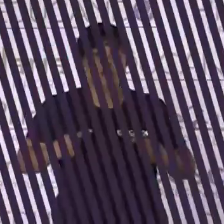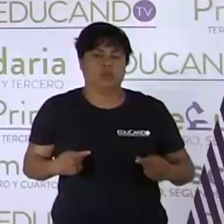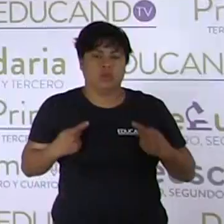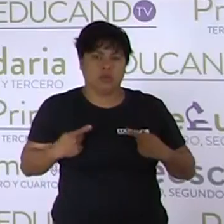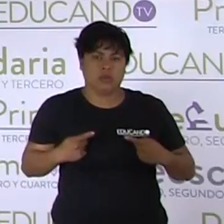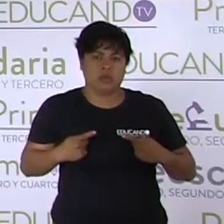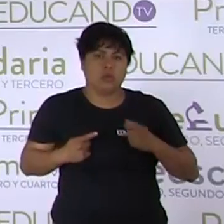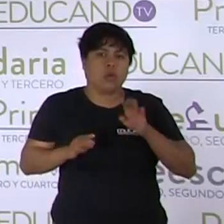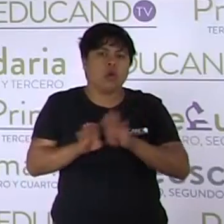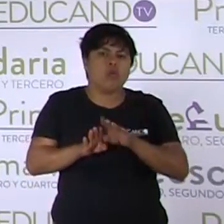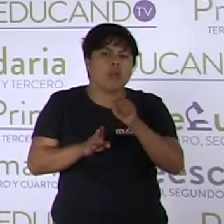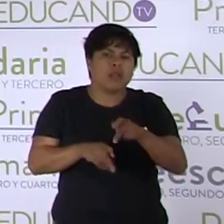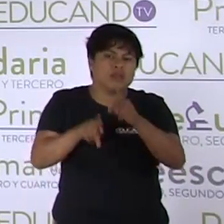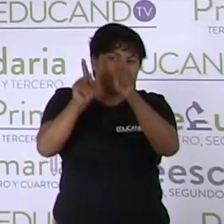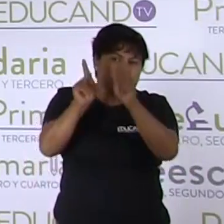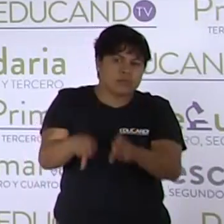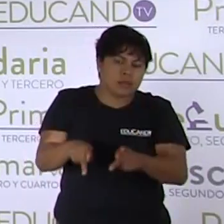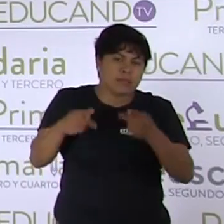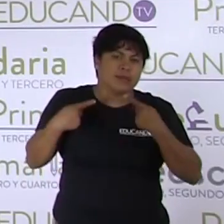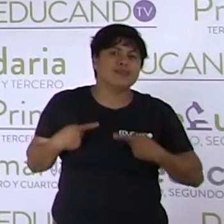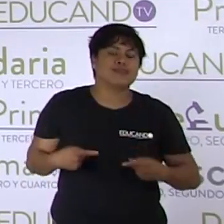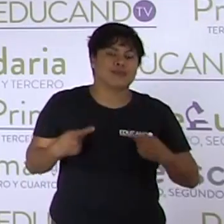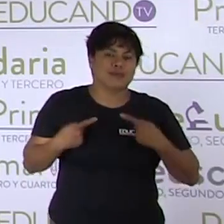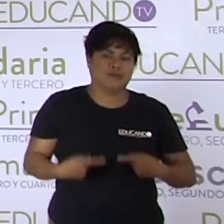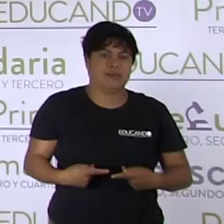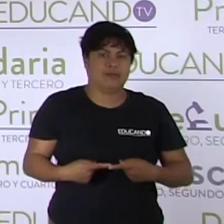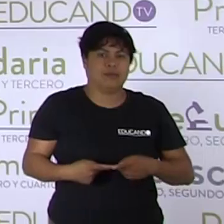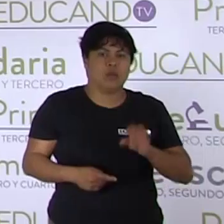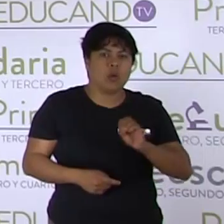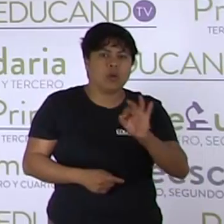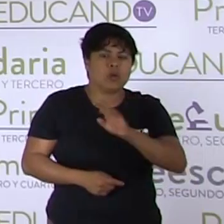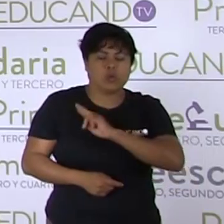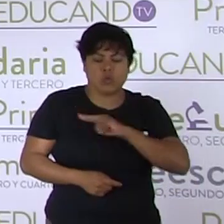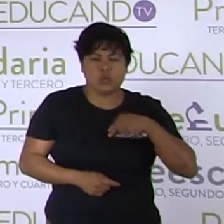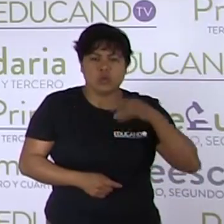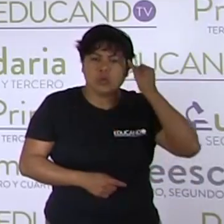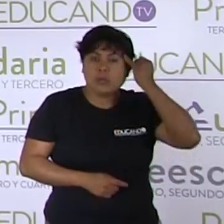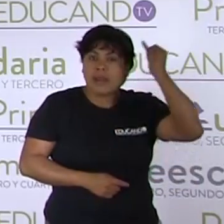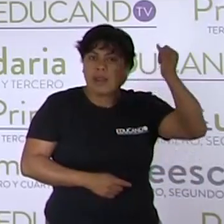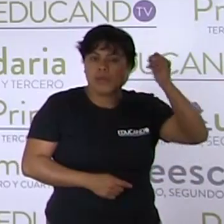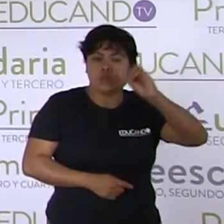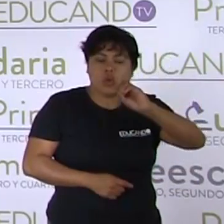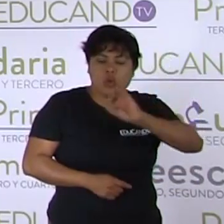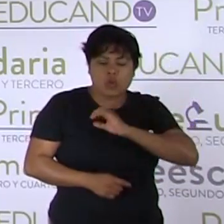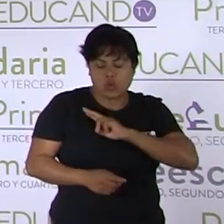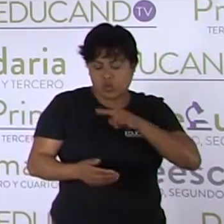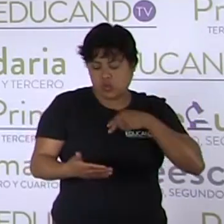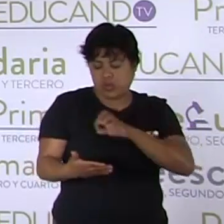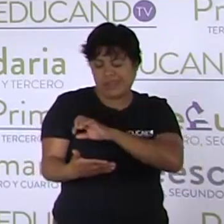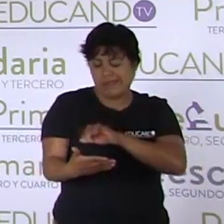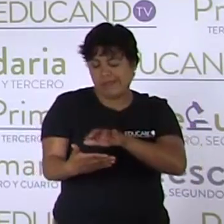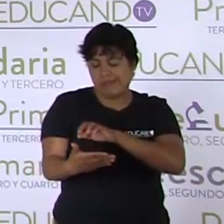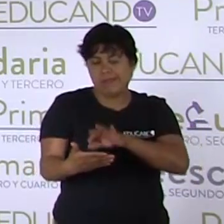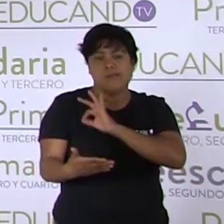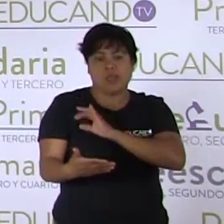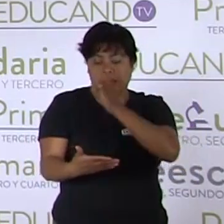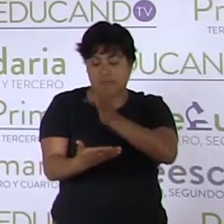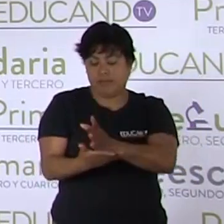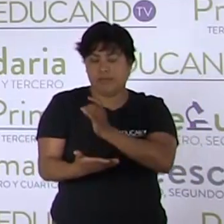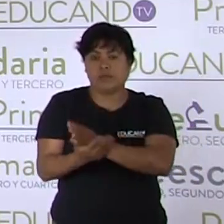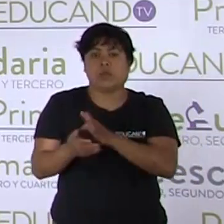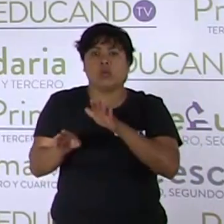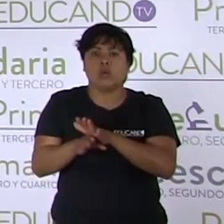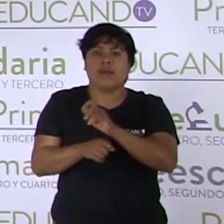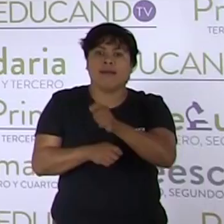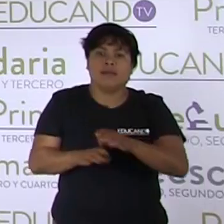¿Cuál es el perfil que imaginemos o que leamos y que identifiquemos? ¿Cuál es la característica